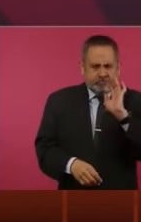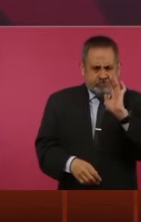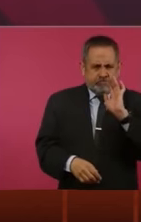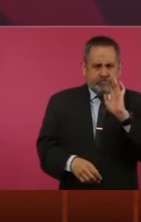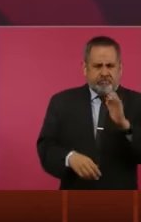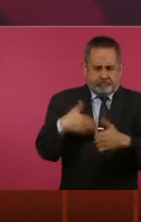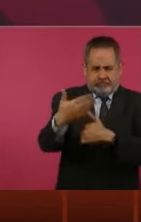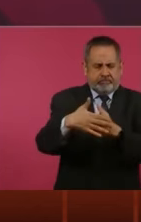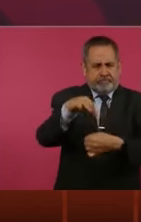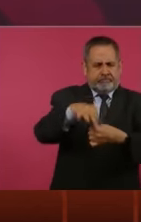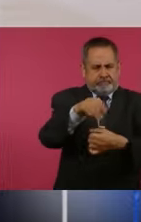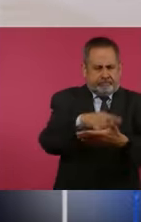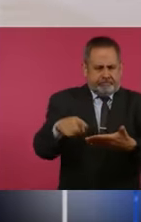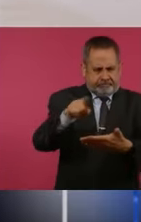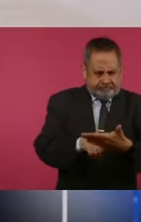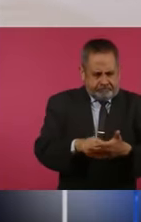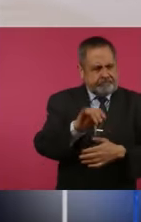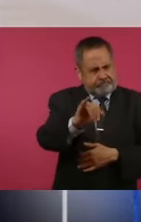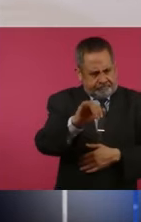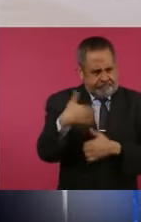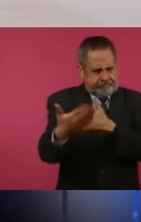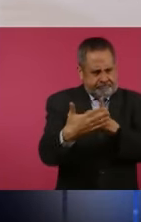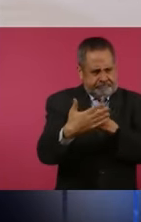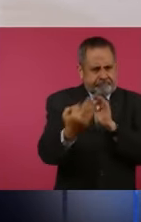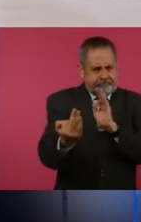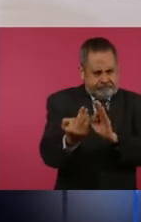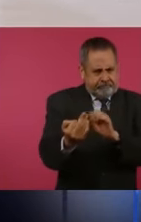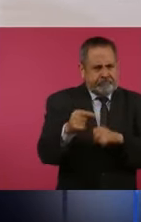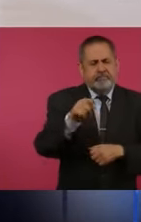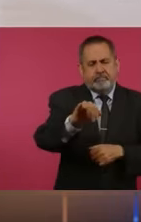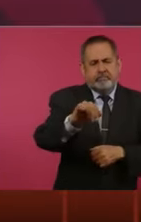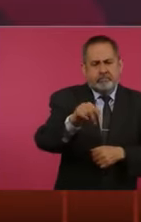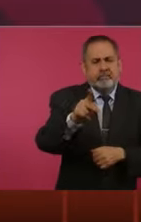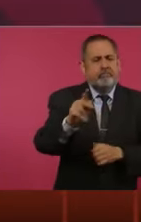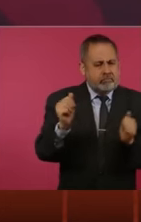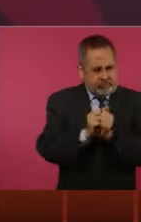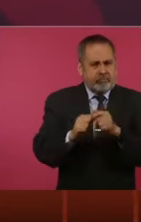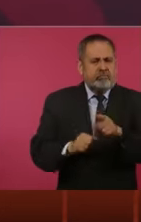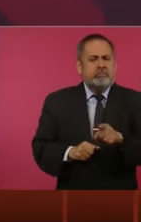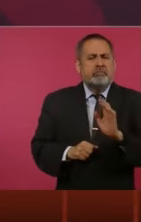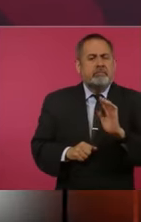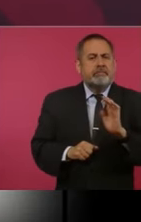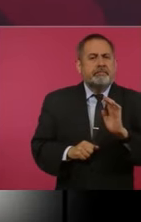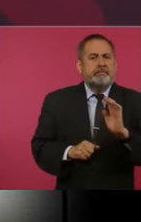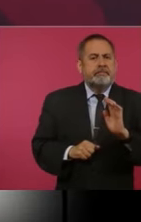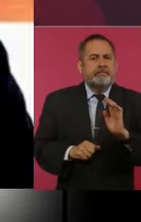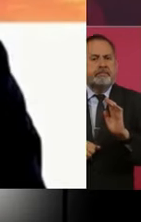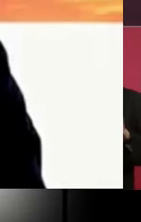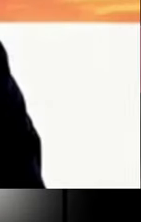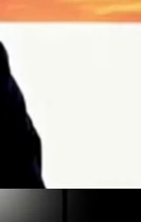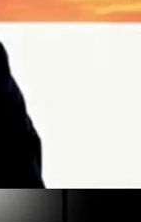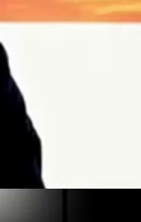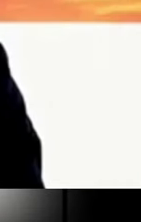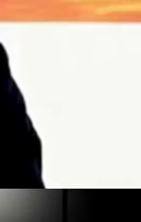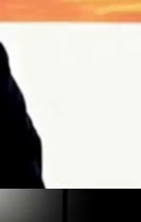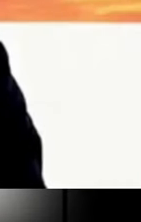no la solo canciller que nos boliviana, solidarizamos con el pueblo mexicano y el gobierno mexicano. Vamos a acompañar también en las esferas internacionales y en los estratos